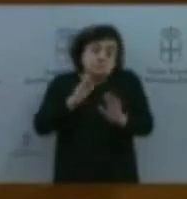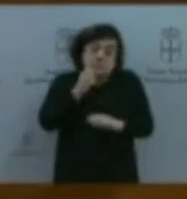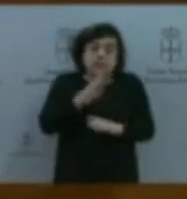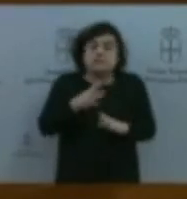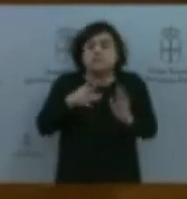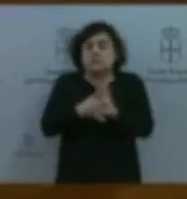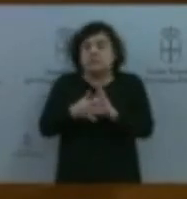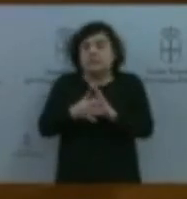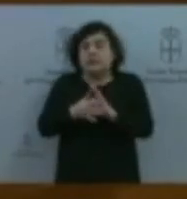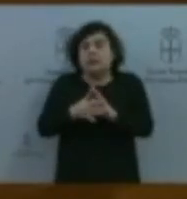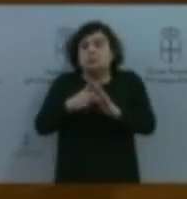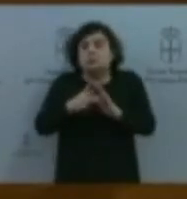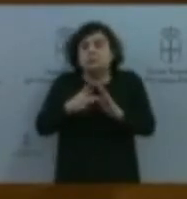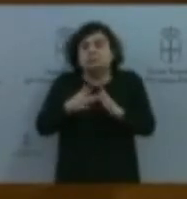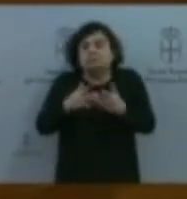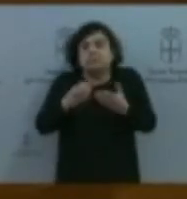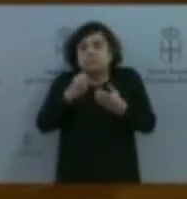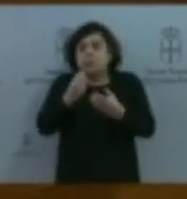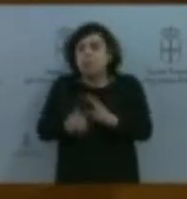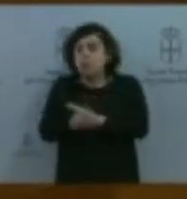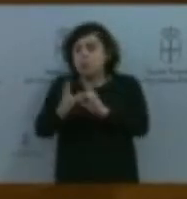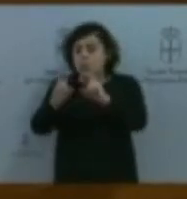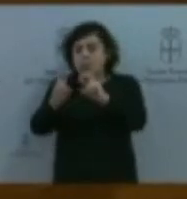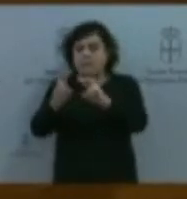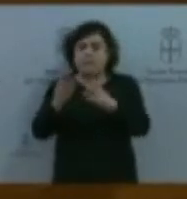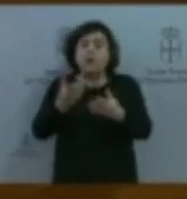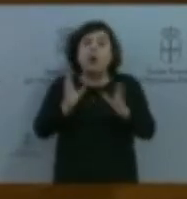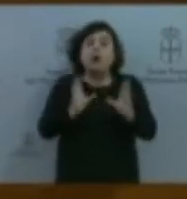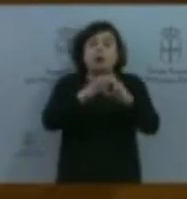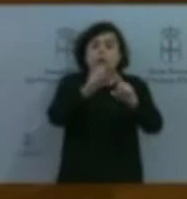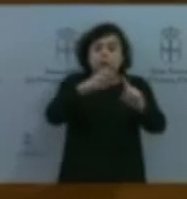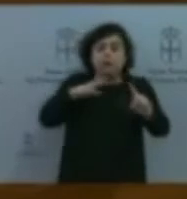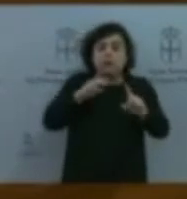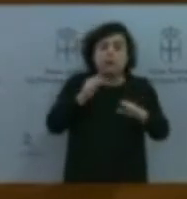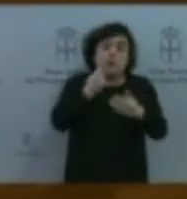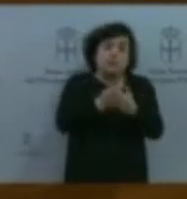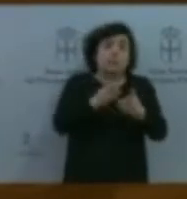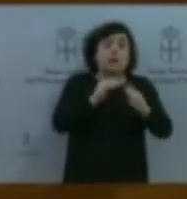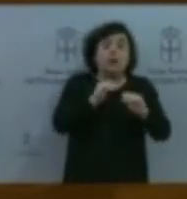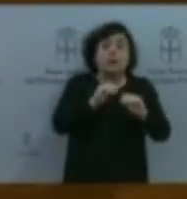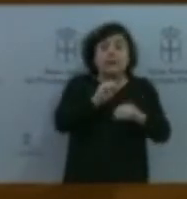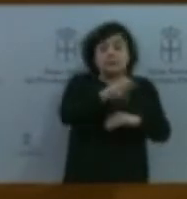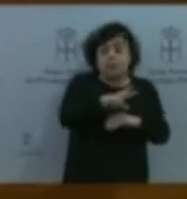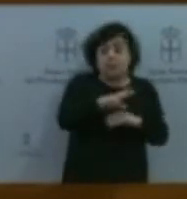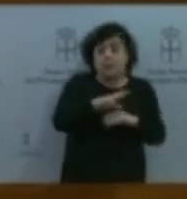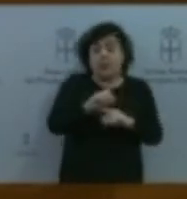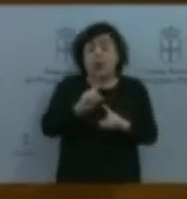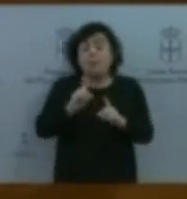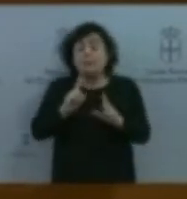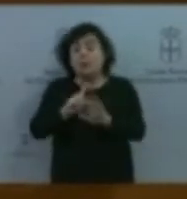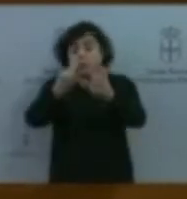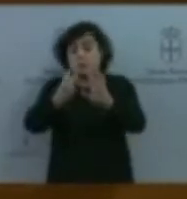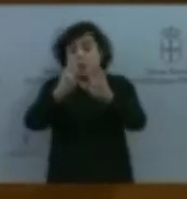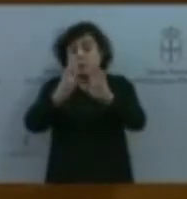Foro, vamos a apoyar 14 iniciativas, 8 en contra y 3 abstenciones. Entre ellas, a favor, el Plan de Acción de